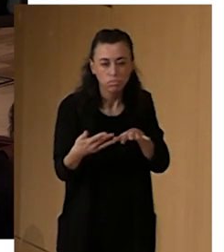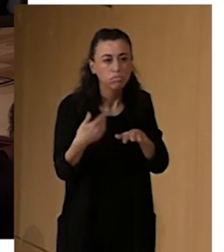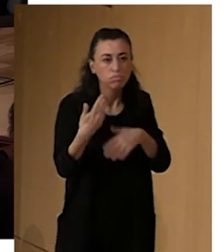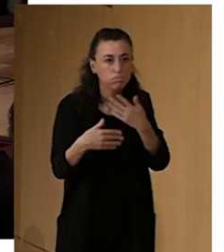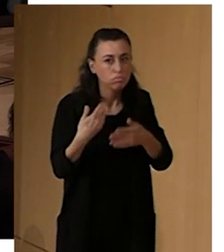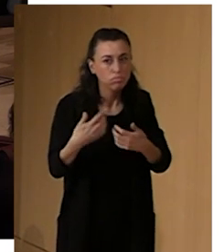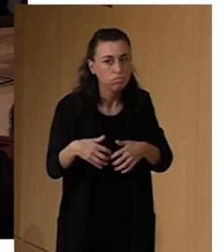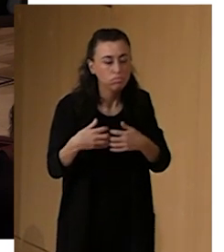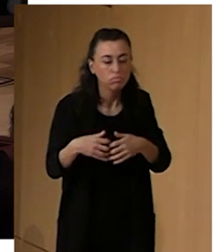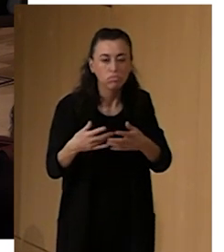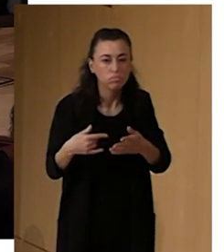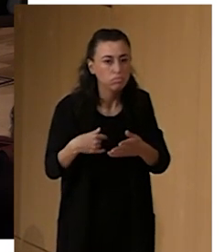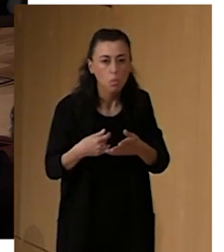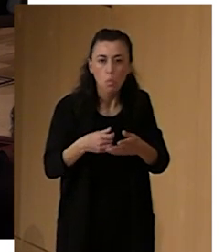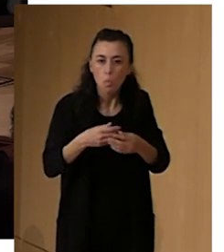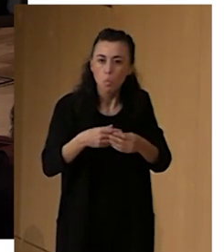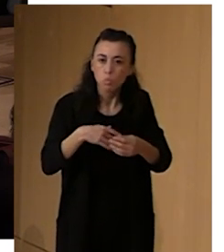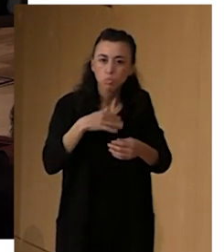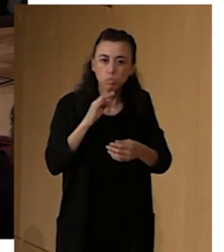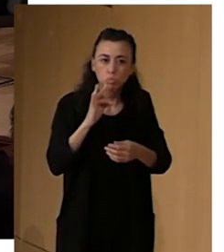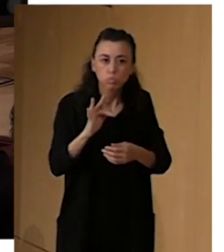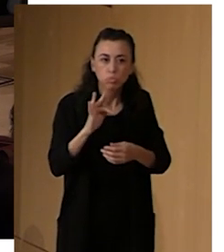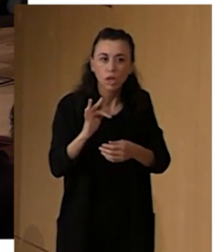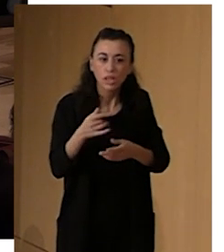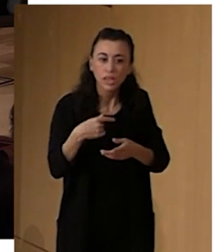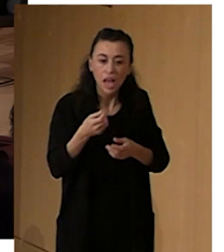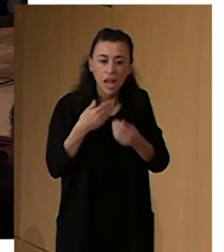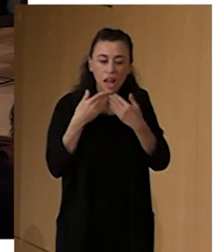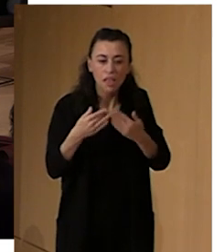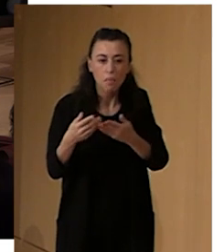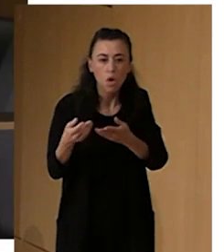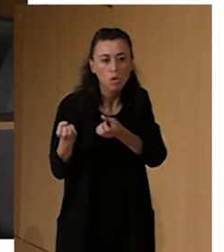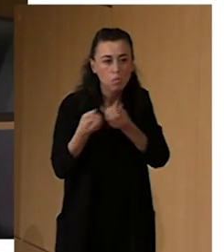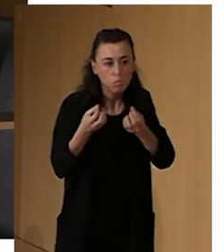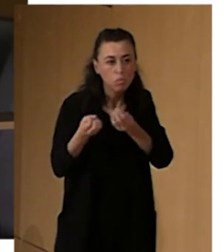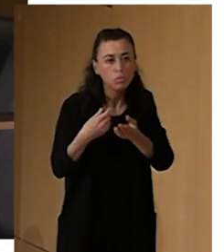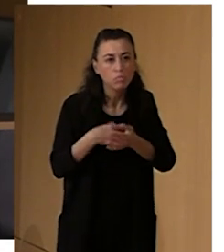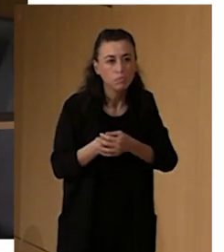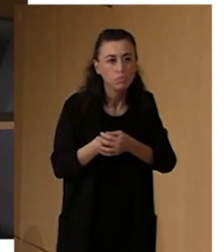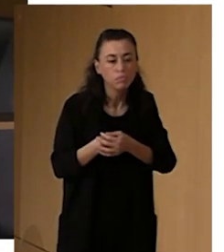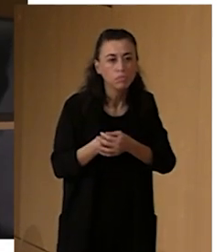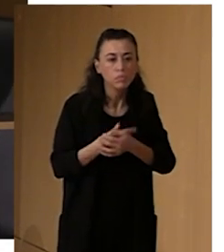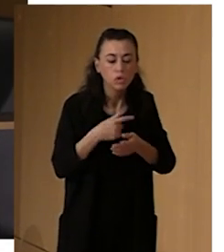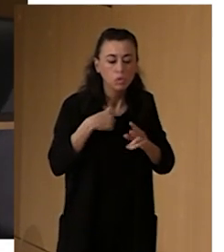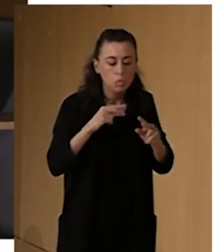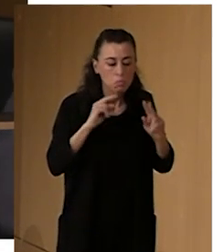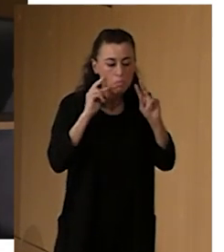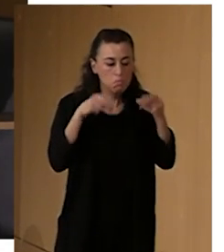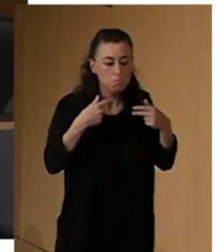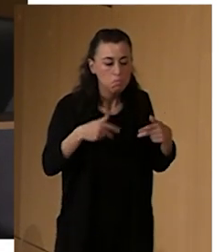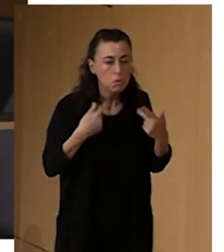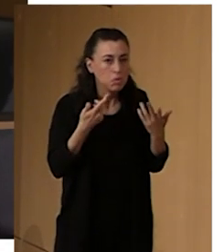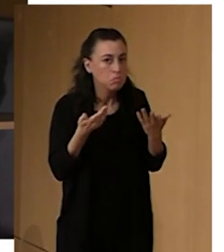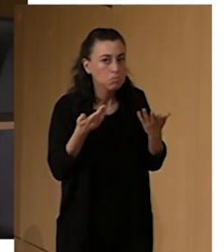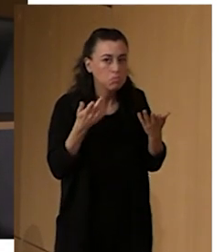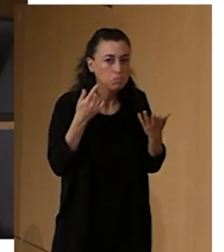a cabo por compartirlo con con todas nosotras y me voy a permitir e abrir la mano a que si alguien del